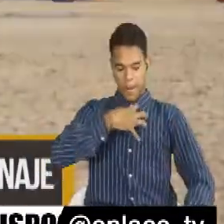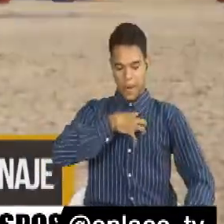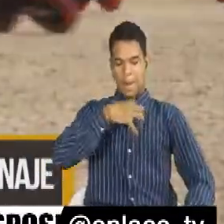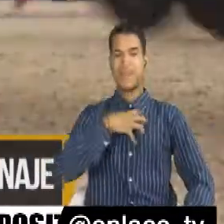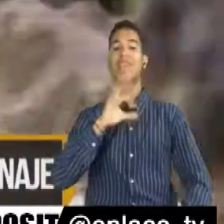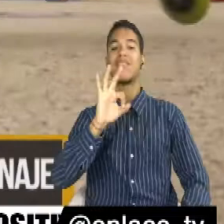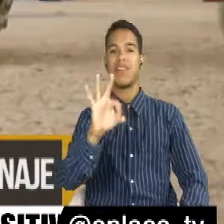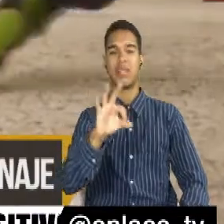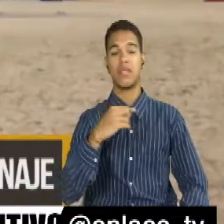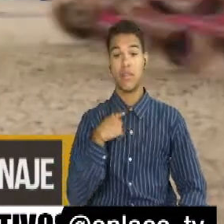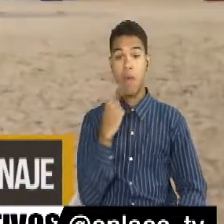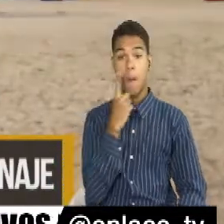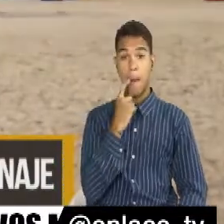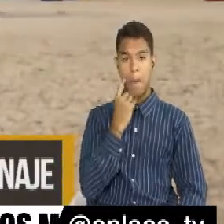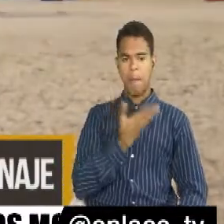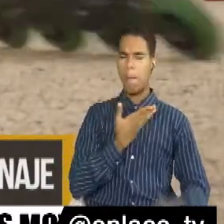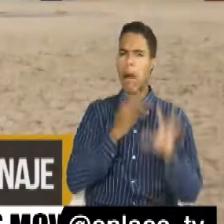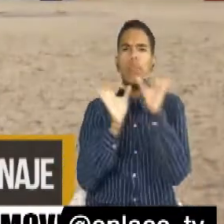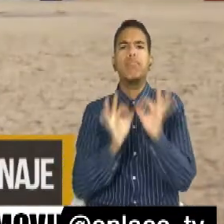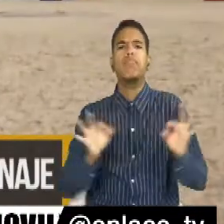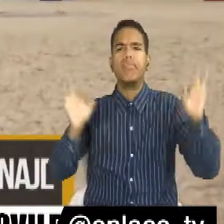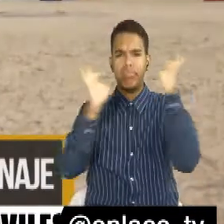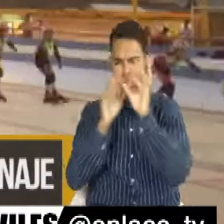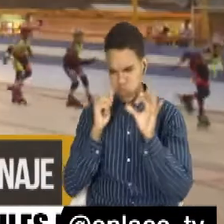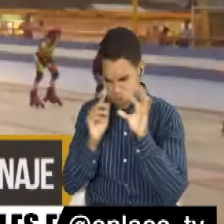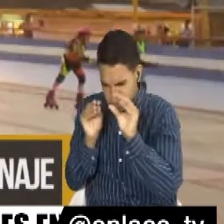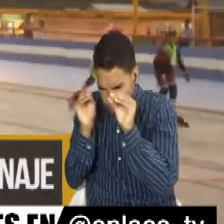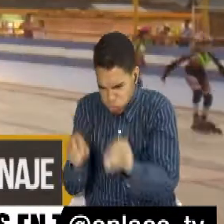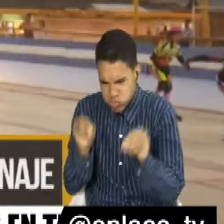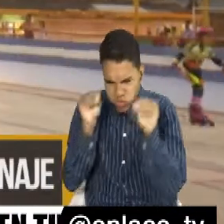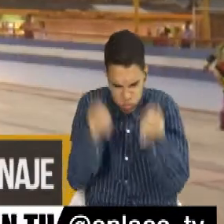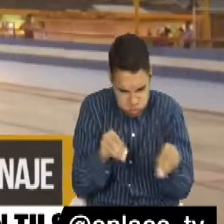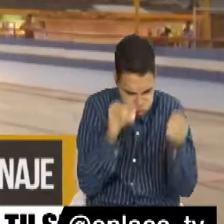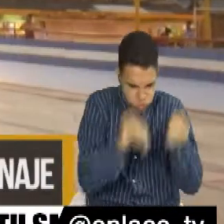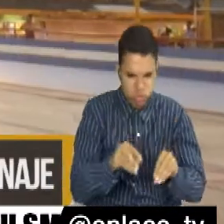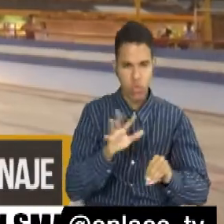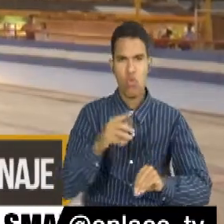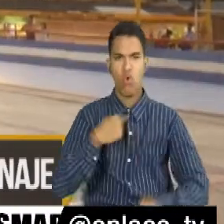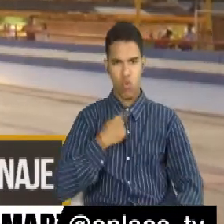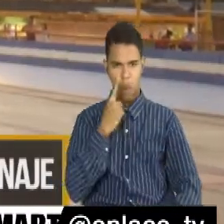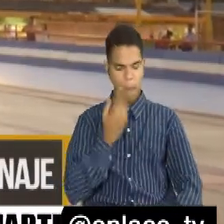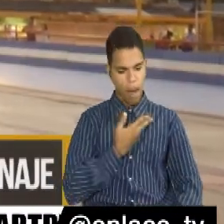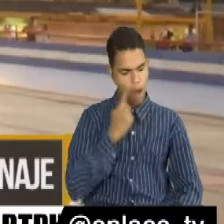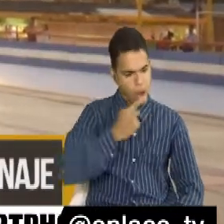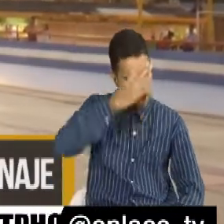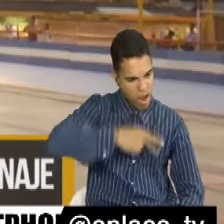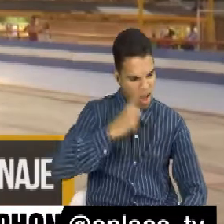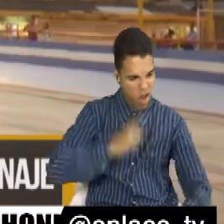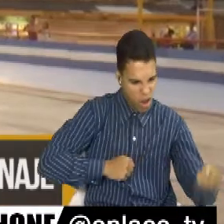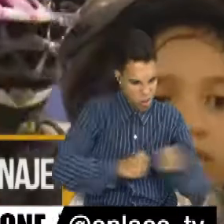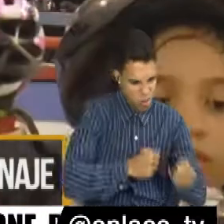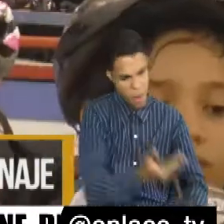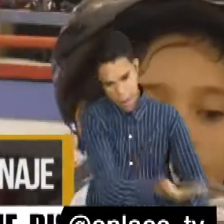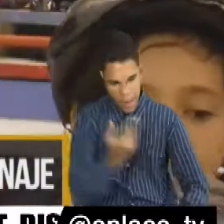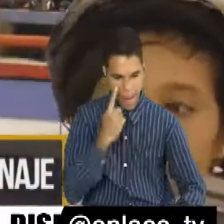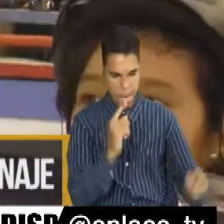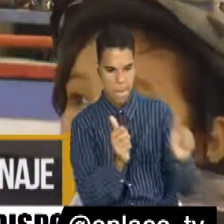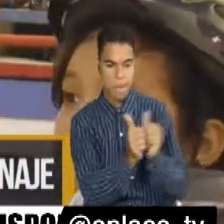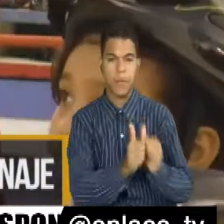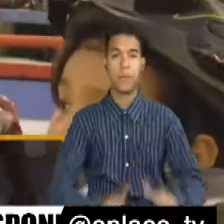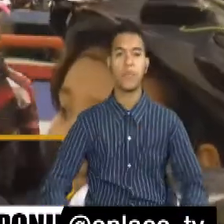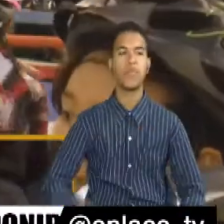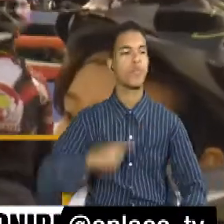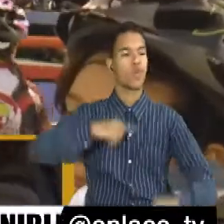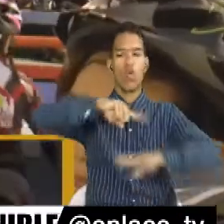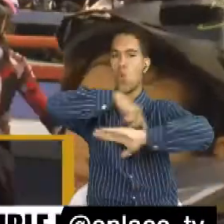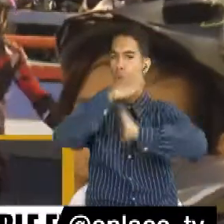familia juegan un papel importante en la formación de estos pequeños. Son quienes los apoyan y los acompañan en cada jornada.